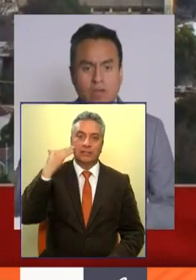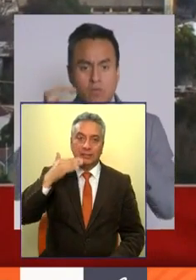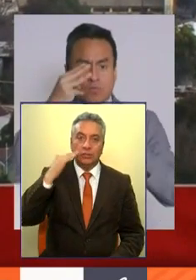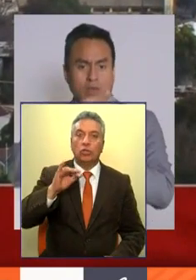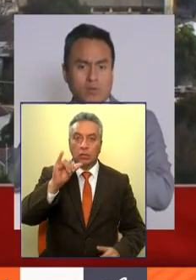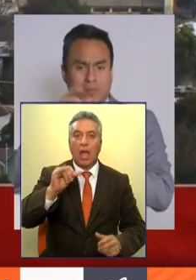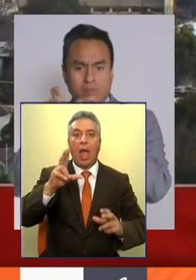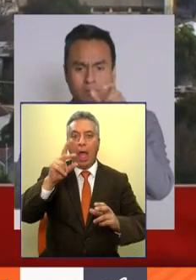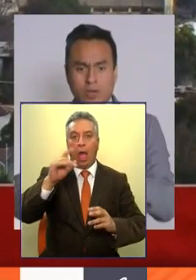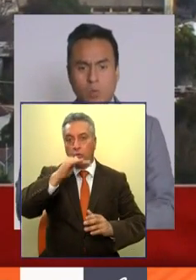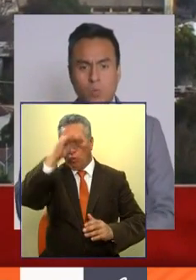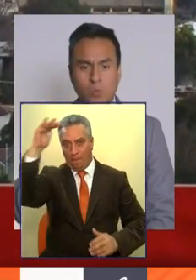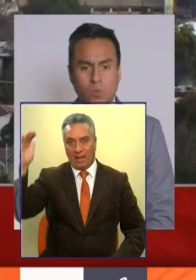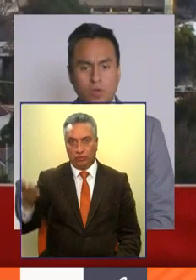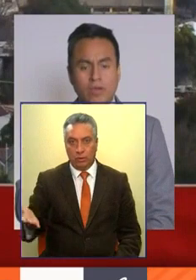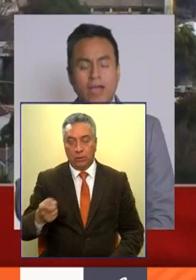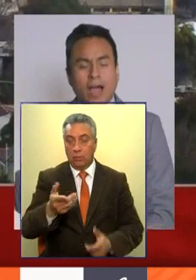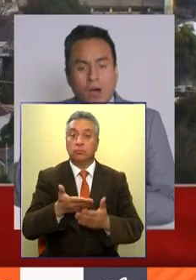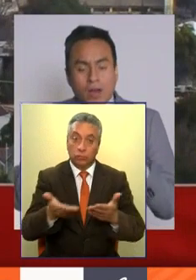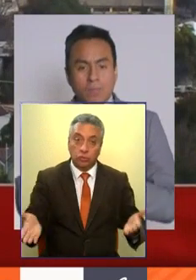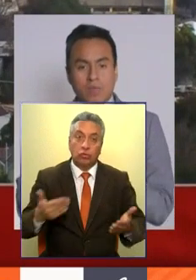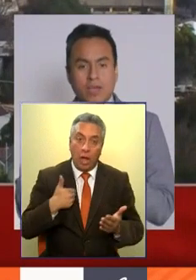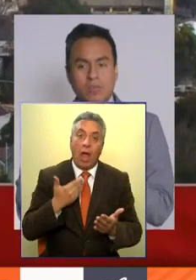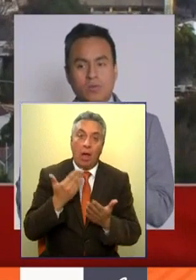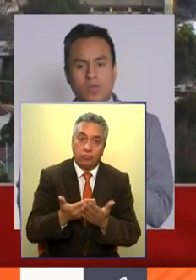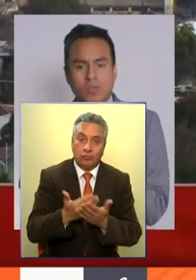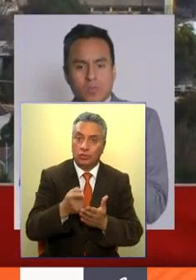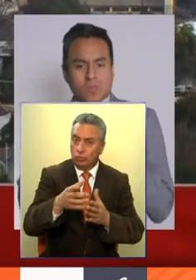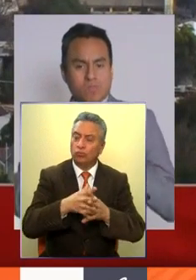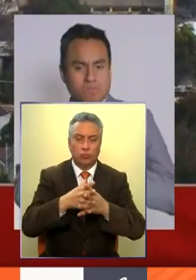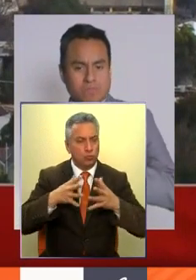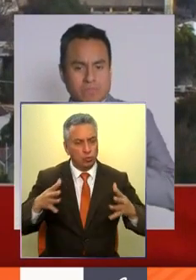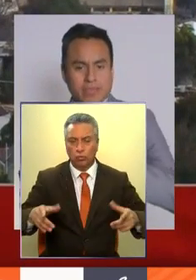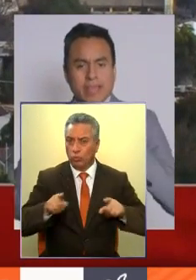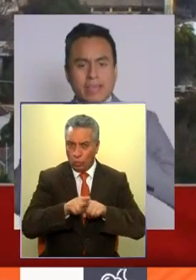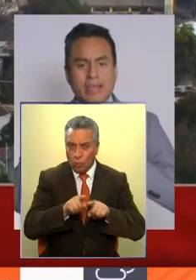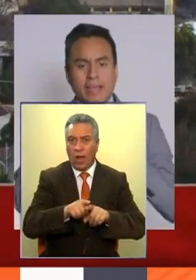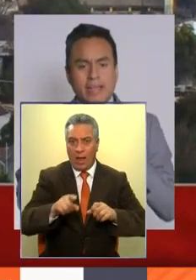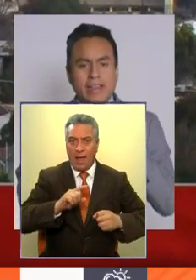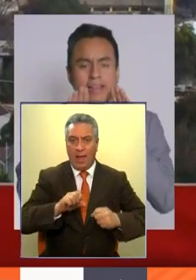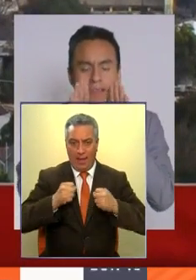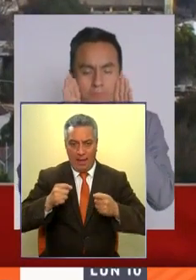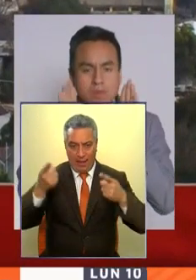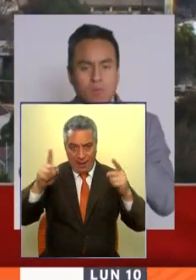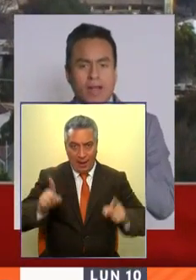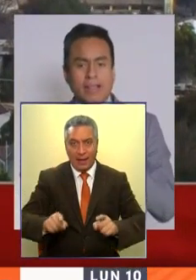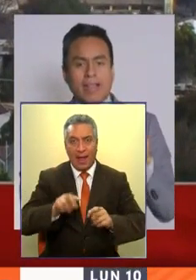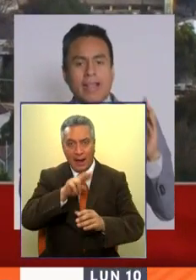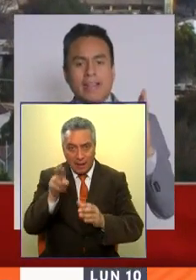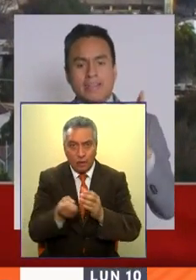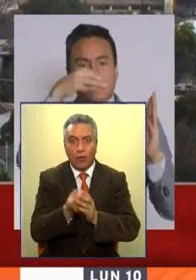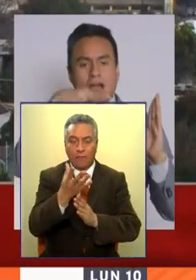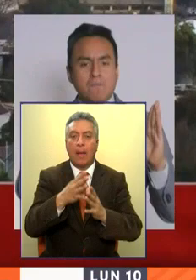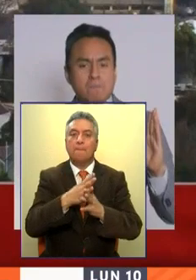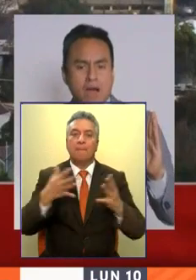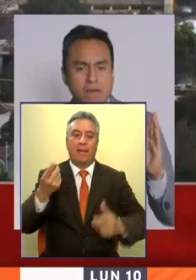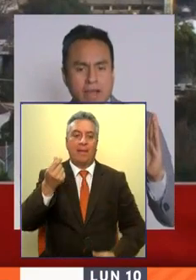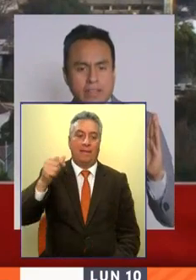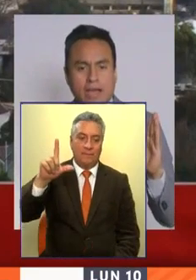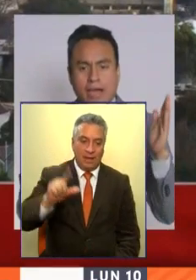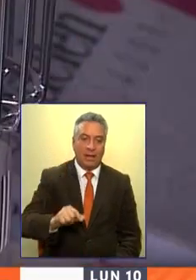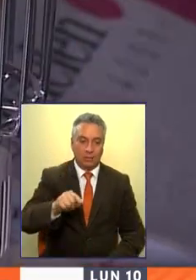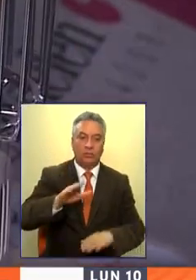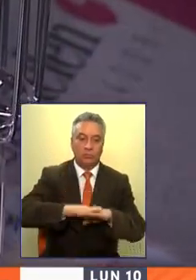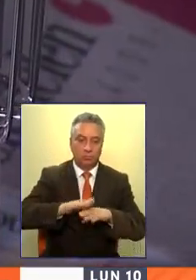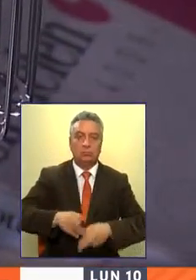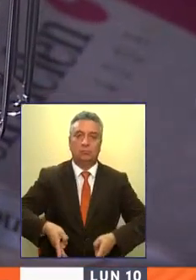mayores. Por eso estamos aprovechando nuestro enorme potencial de energías renovables para generar electricidad más barata que nos permita reemplazar la